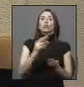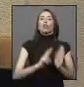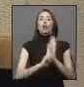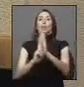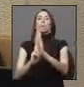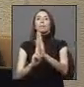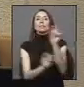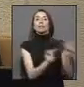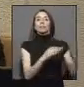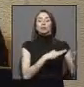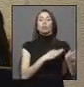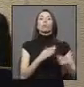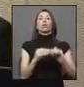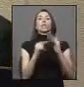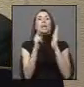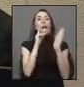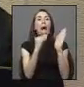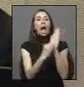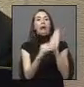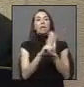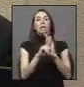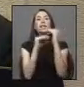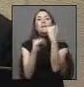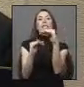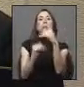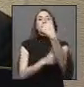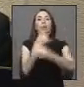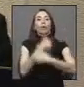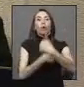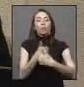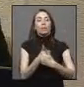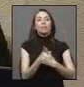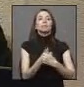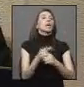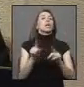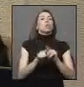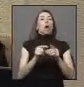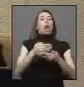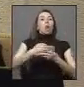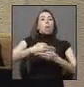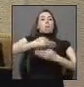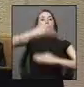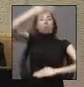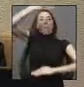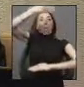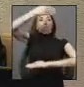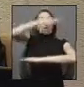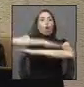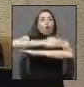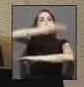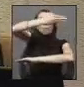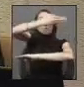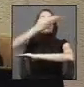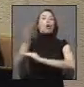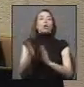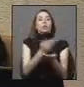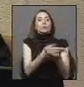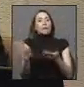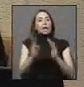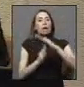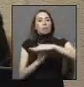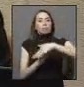a la competencia. Y por lo tanto, derribemos los muros para que aquellos que puedan competir,